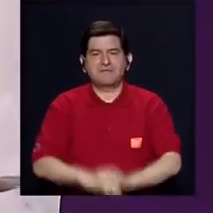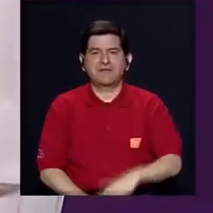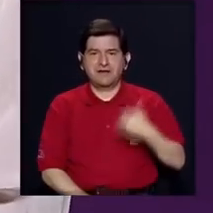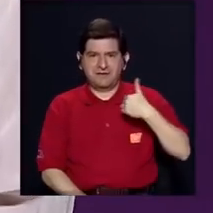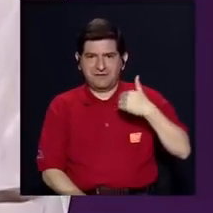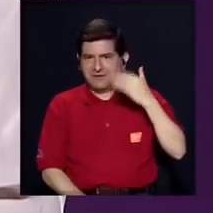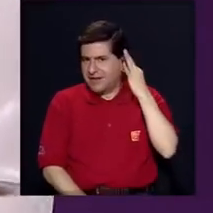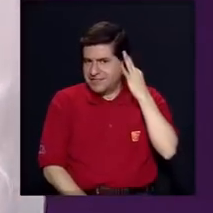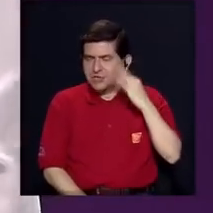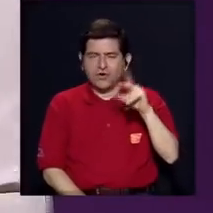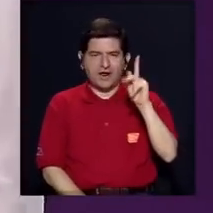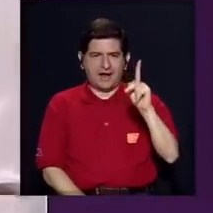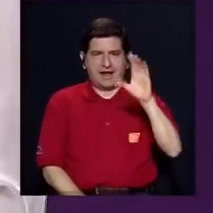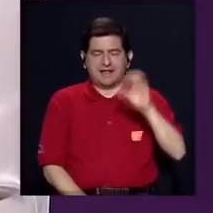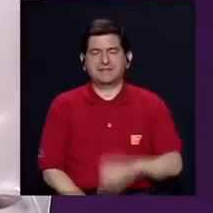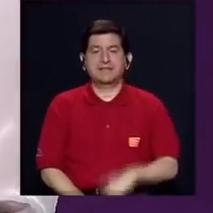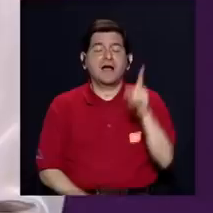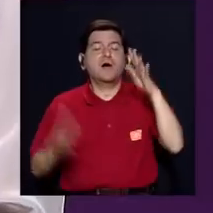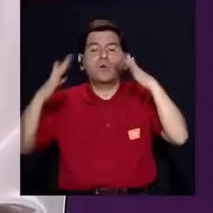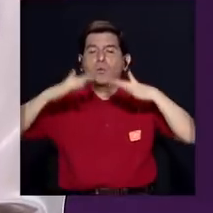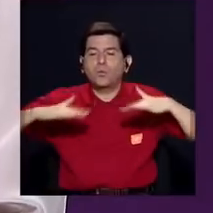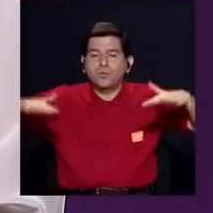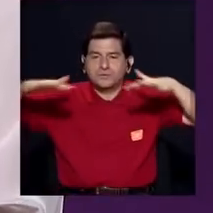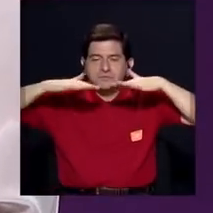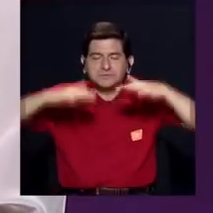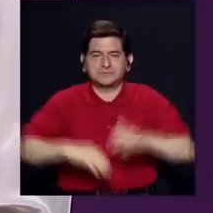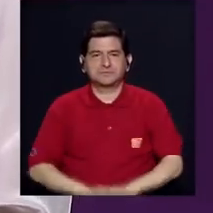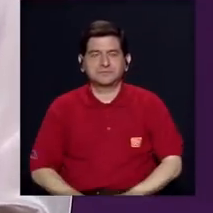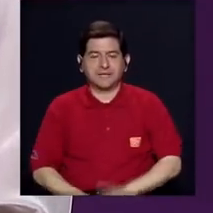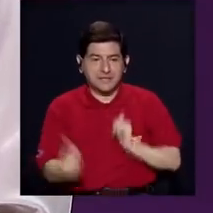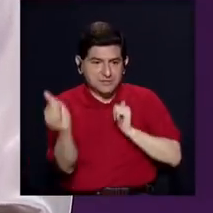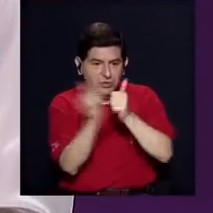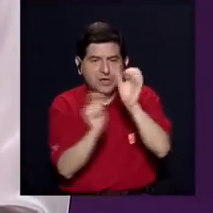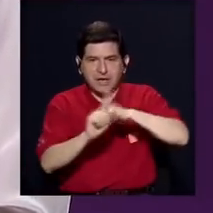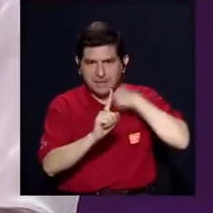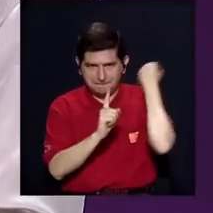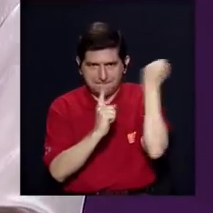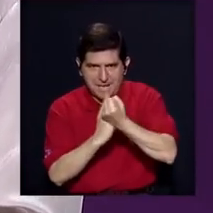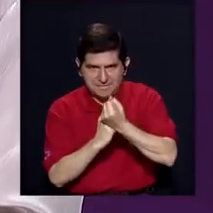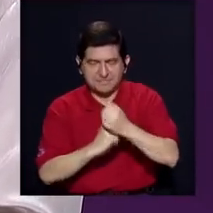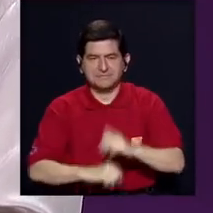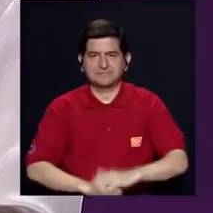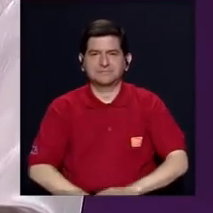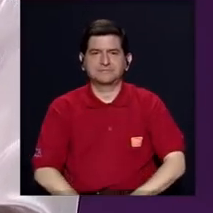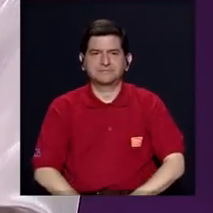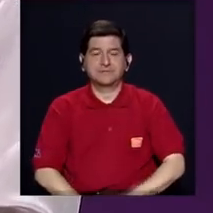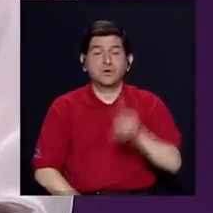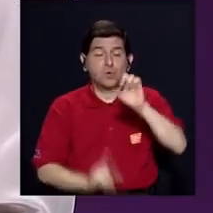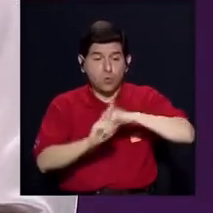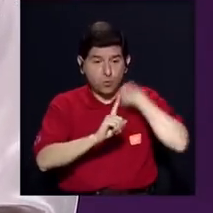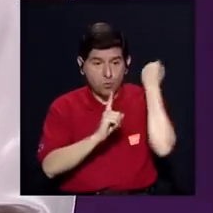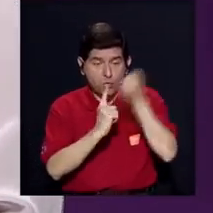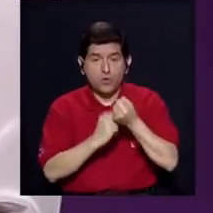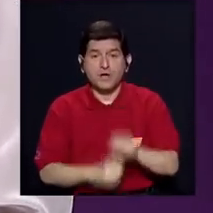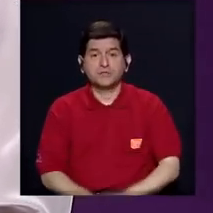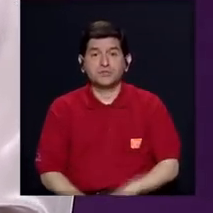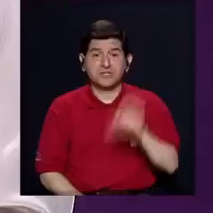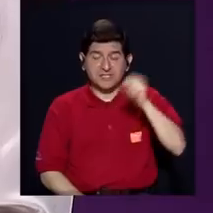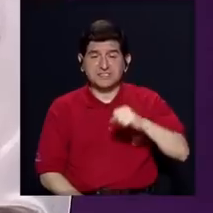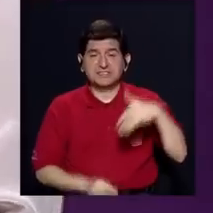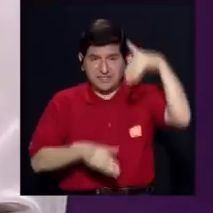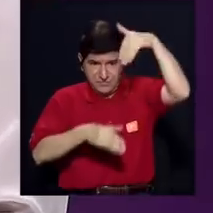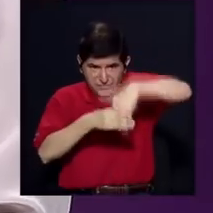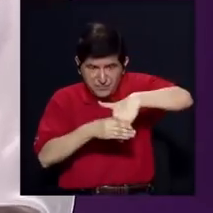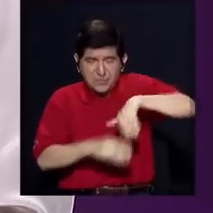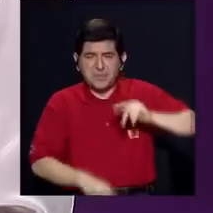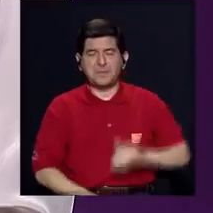hay un clima que cruza nuestra sociedad y una sociedad que está cruzada por una